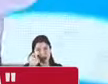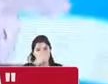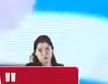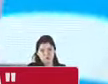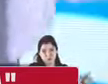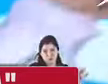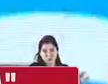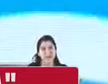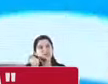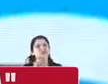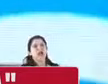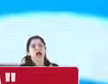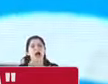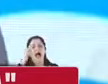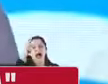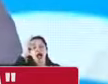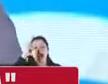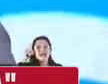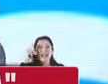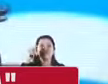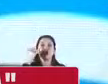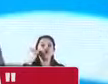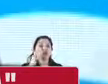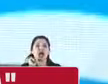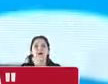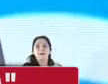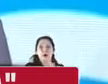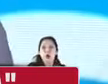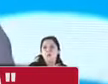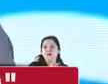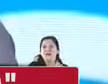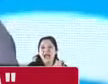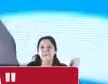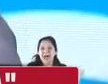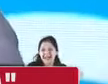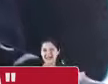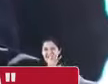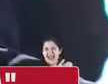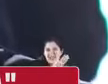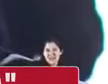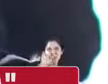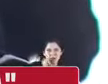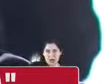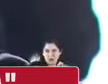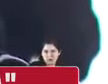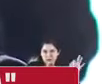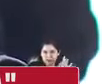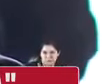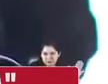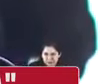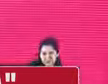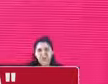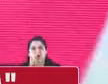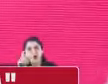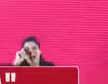néstor había reestructurado la primera parte de la deuda yo había reestructurado ya la segunda parte de la deuda en el 2010 y además de todo eso